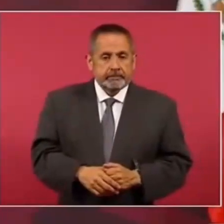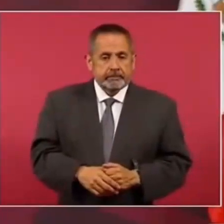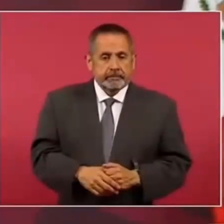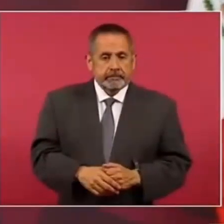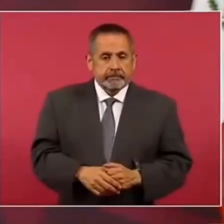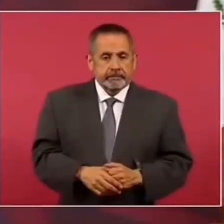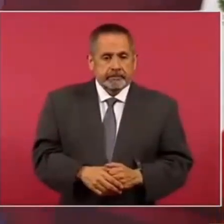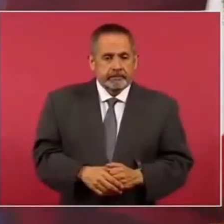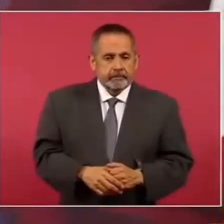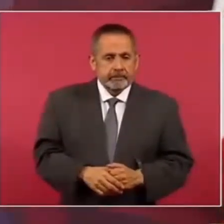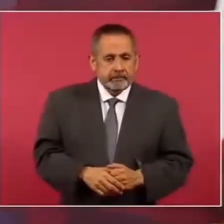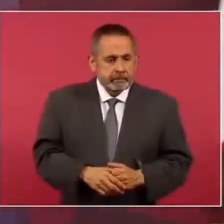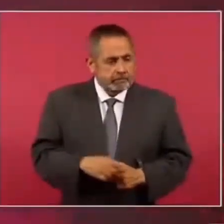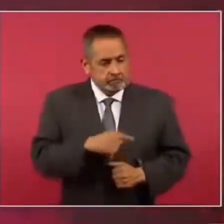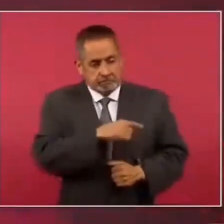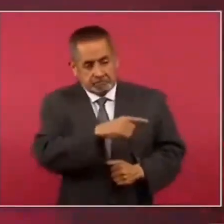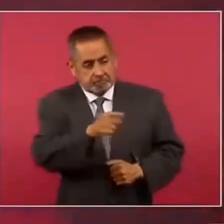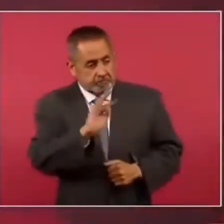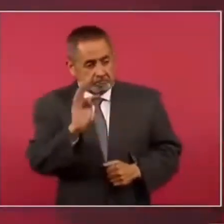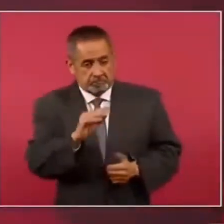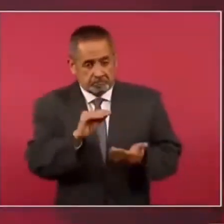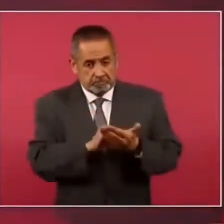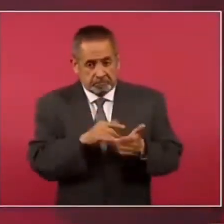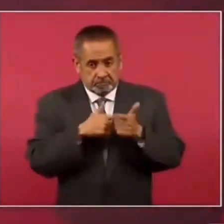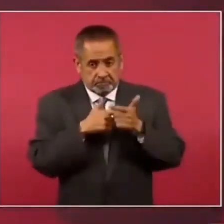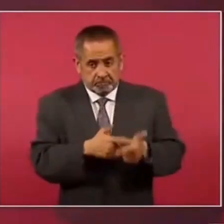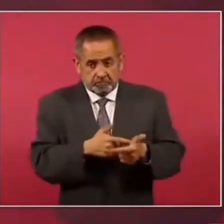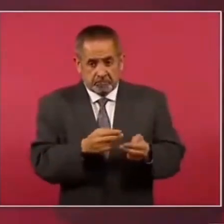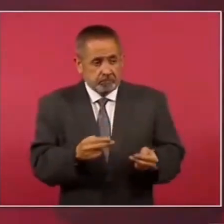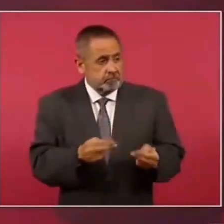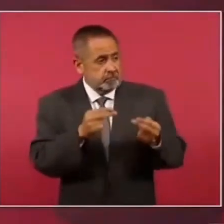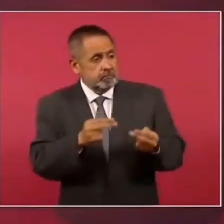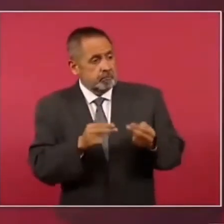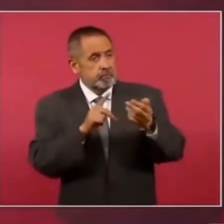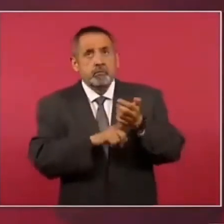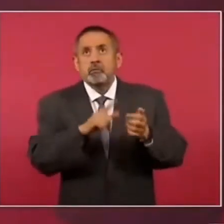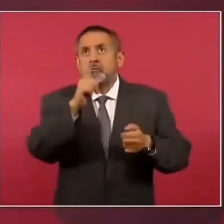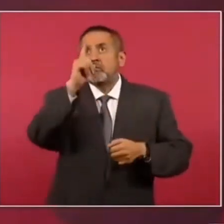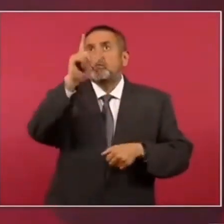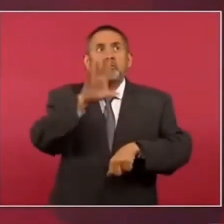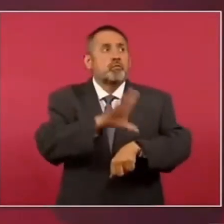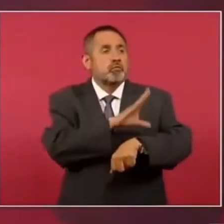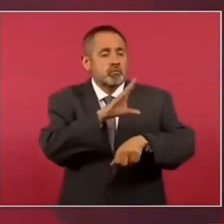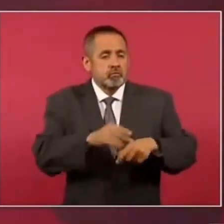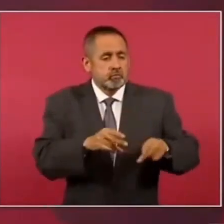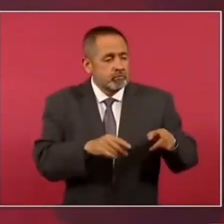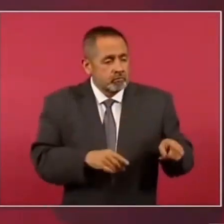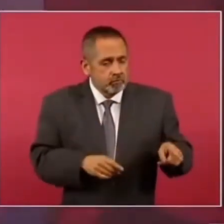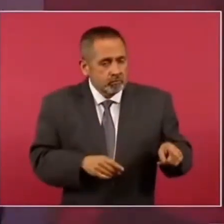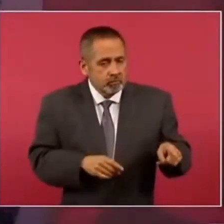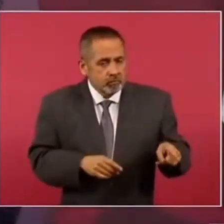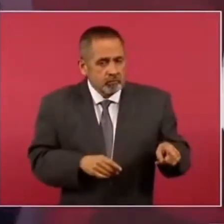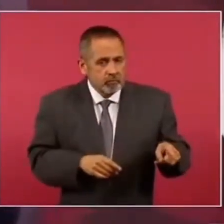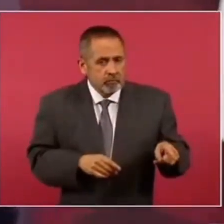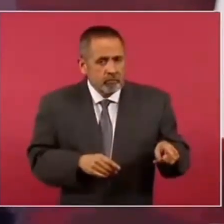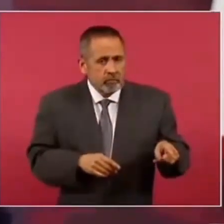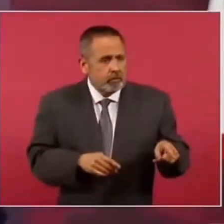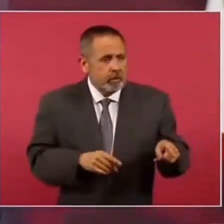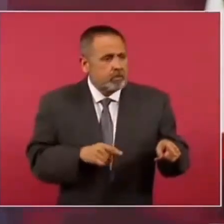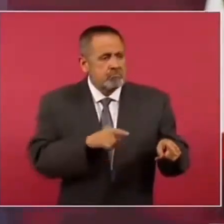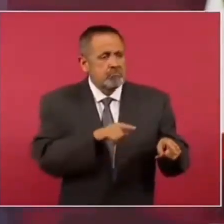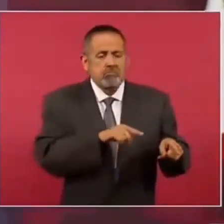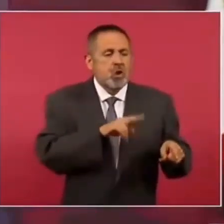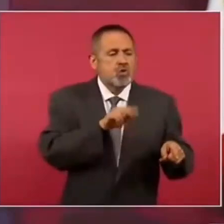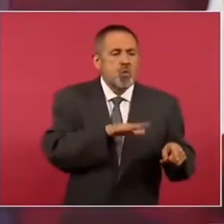si ustedes continúan con el negocio de la industria eléctrica, nunca van a ir a electrificar a los